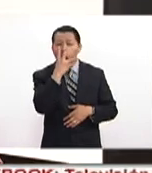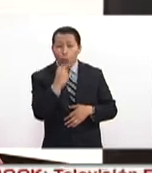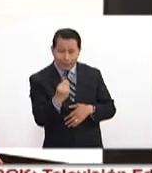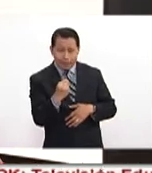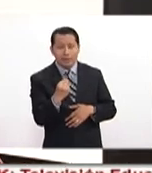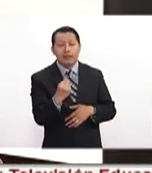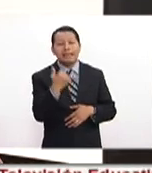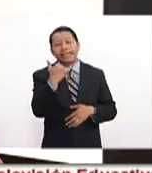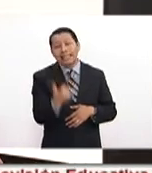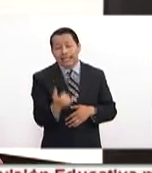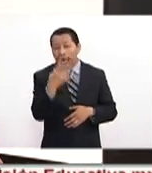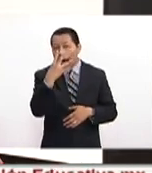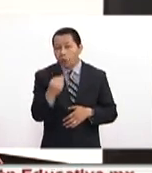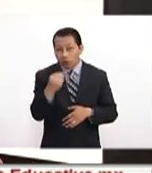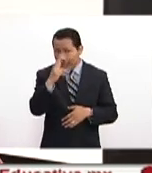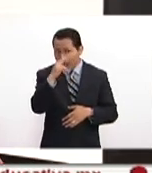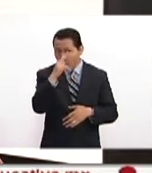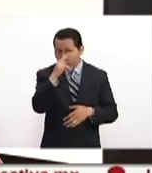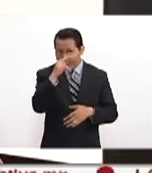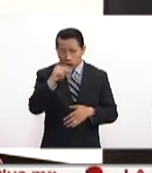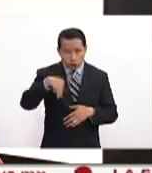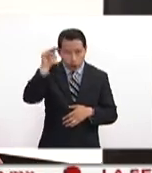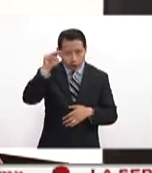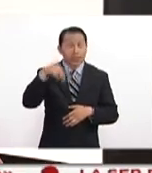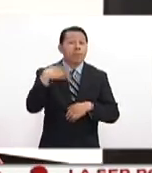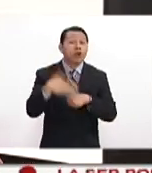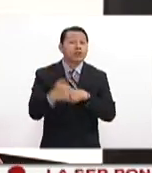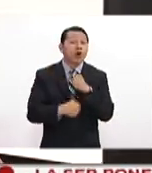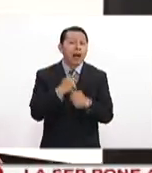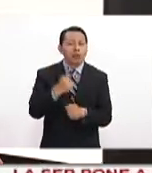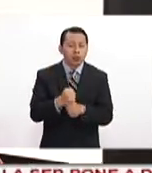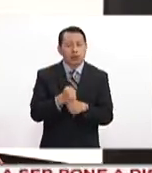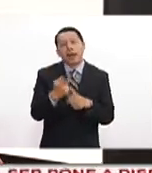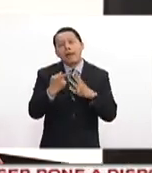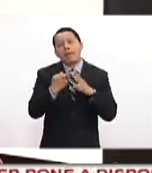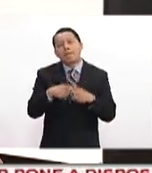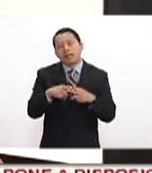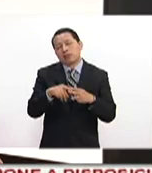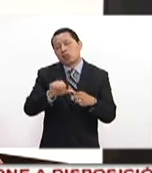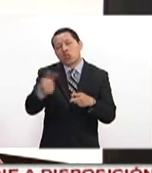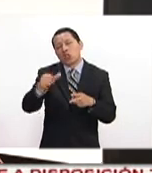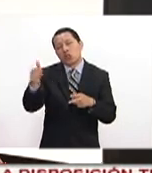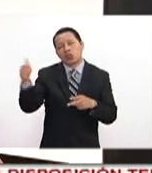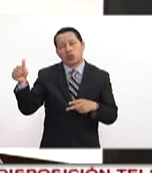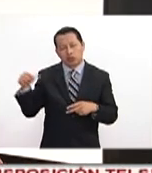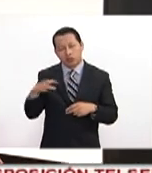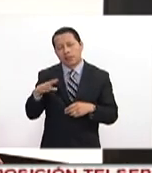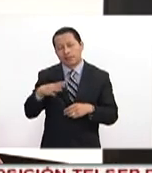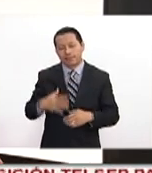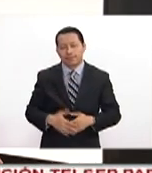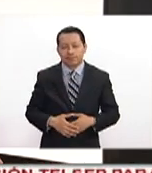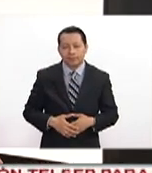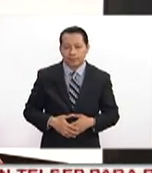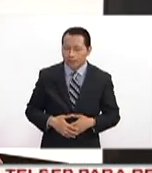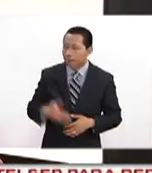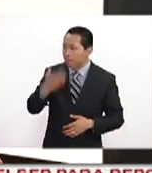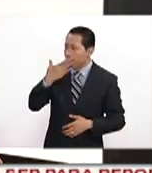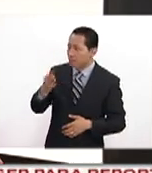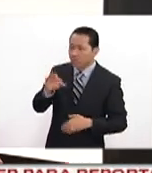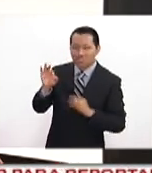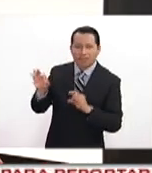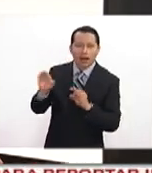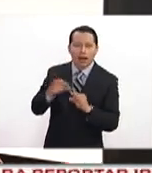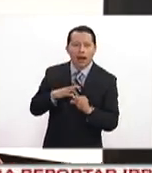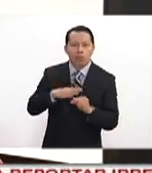en Campus Coyoacán y Campus Hermosillo en la parte norte, y en los próximos años va a ir surgiendo en otros de nuestros campus de la República. Bueno, pues ahí está una